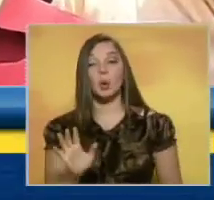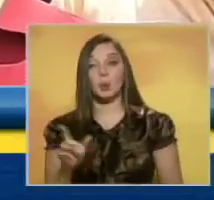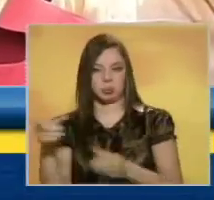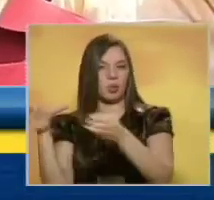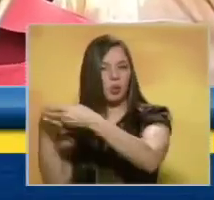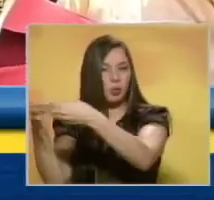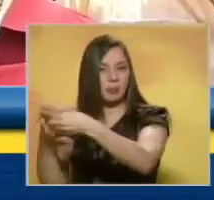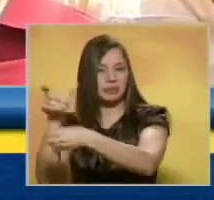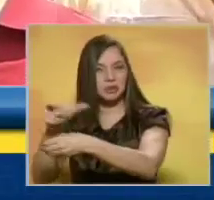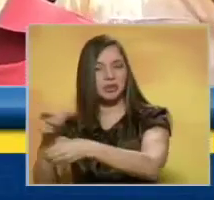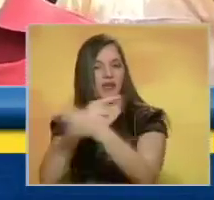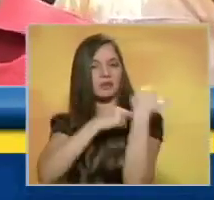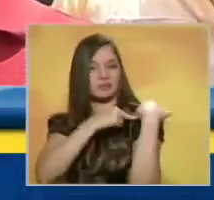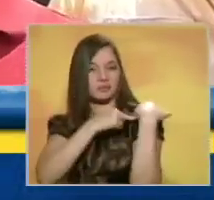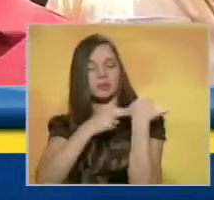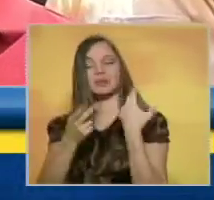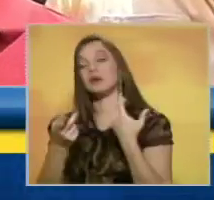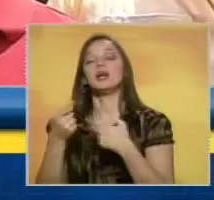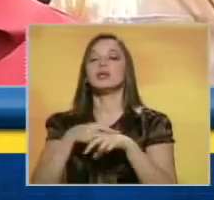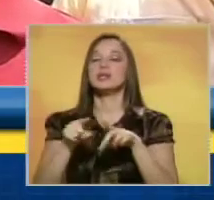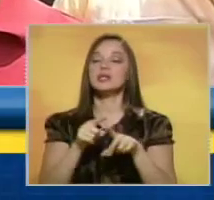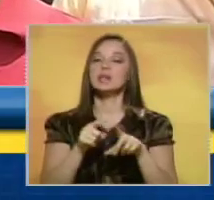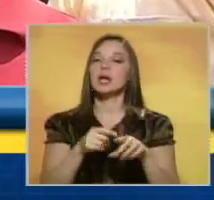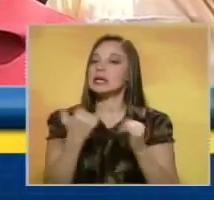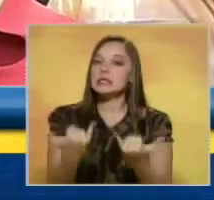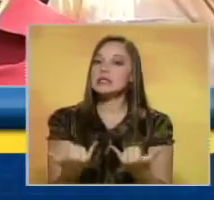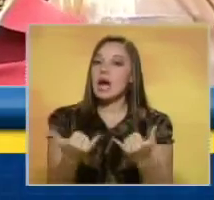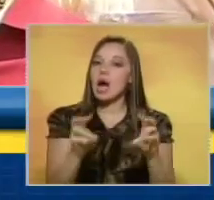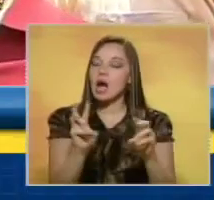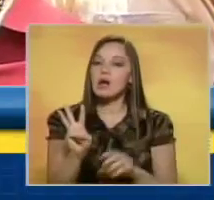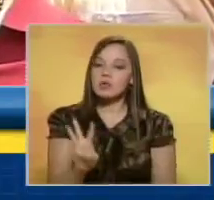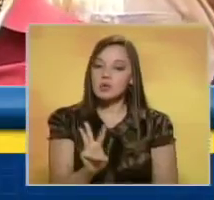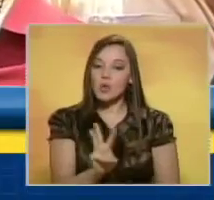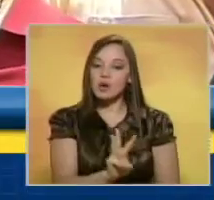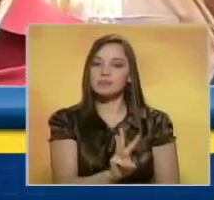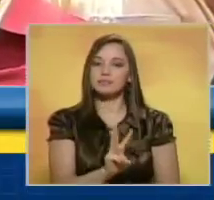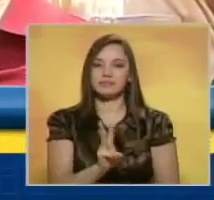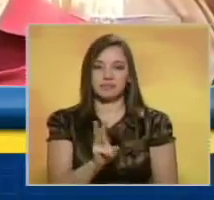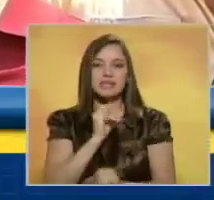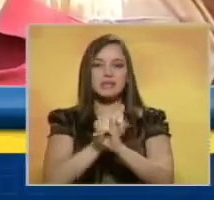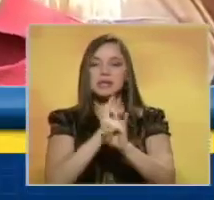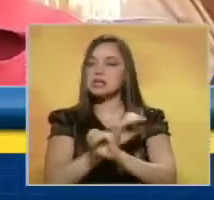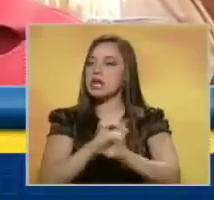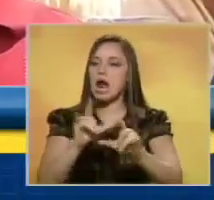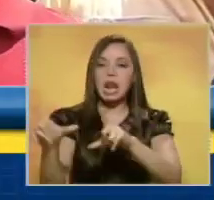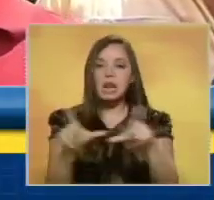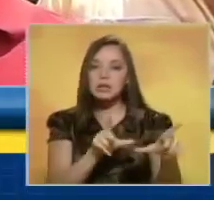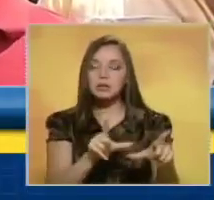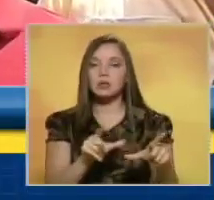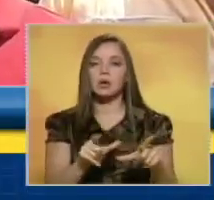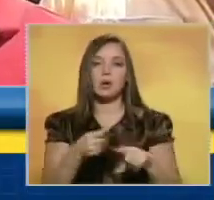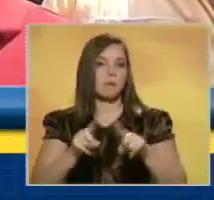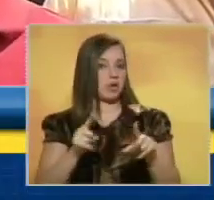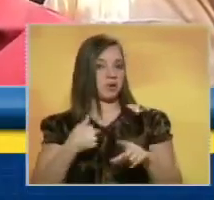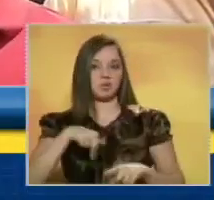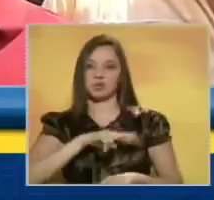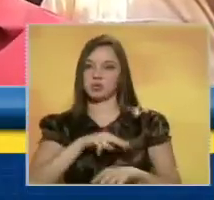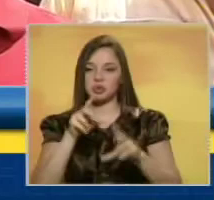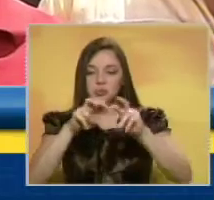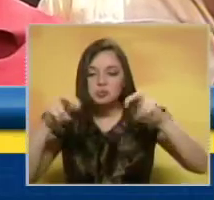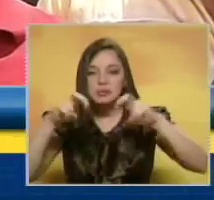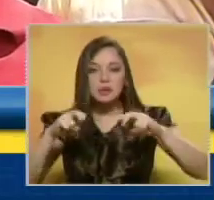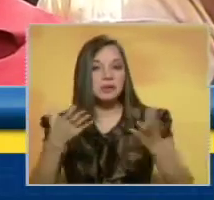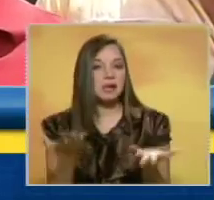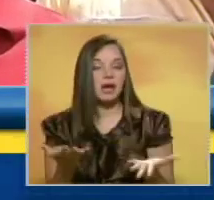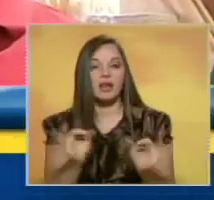lapso de 6 semanas en ningún momento se comunicaron con nosotros como voceros para darnos esa información. Mi pregunta fue, si